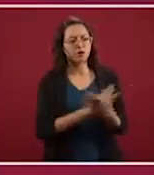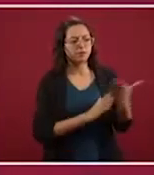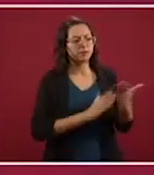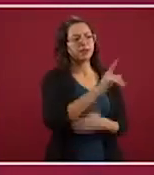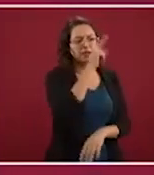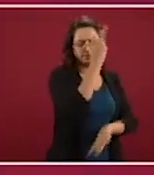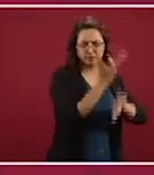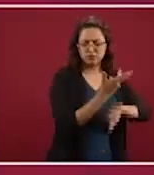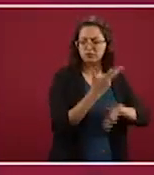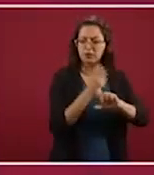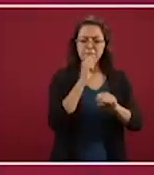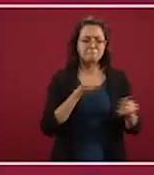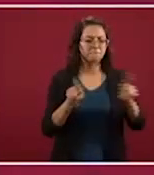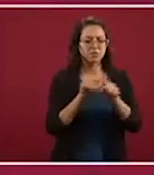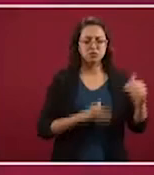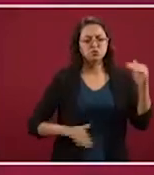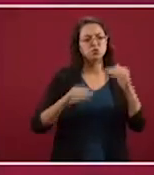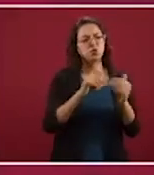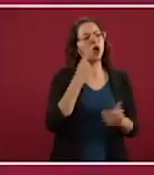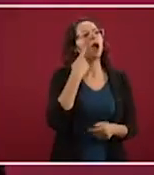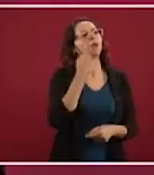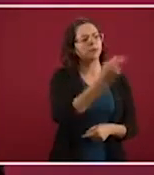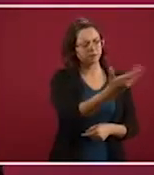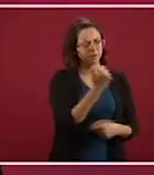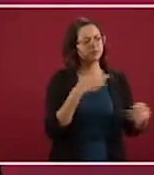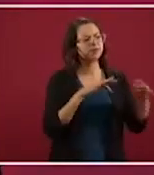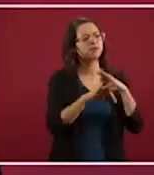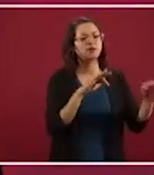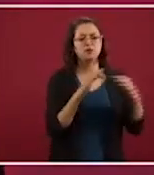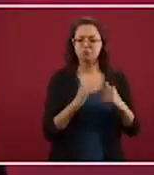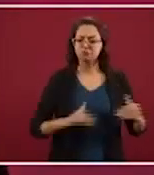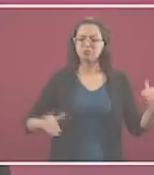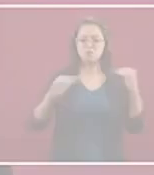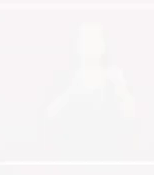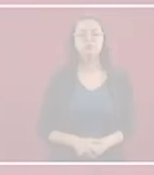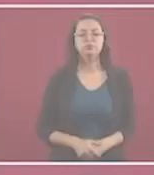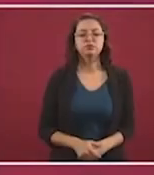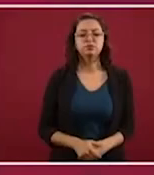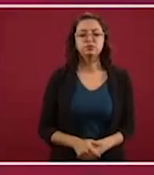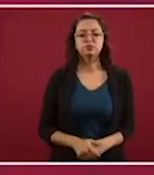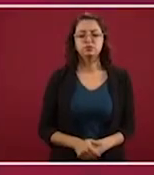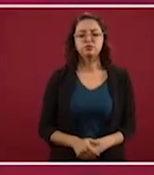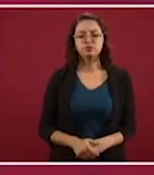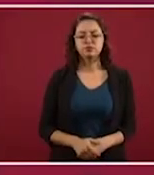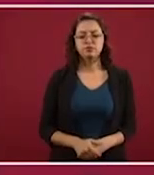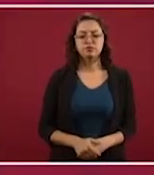hacer nosotros sobre la situación laboral en Estados Unidos. Tengo el